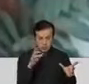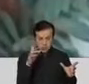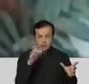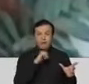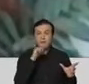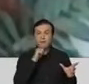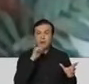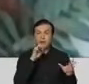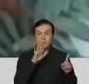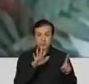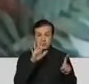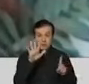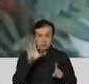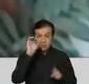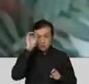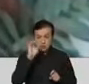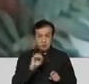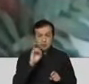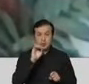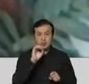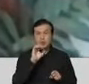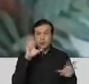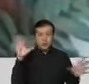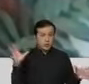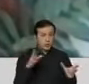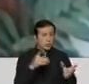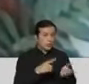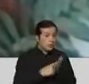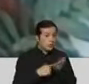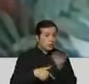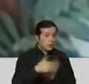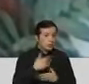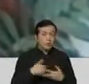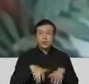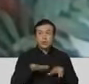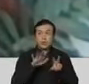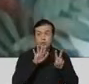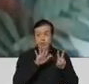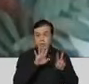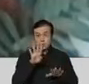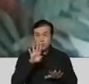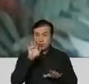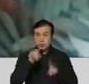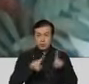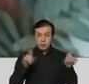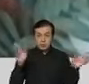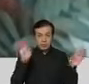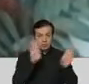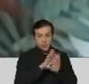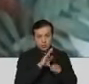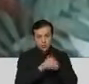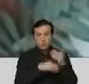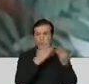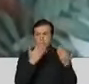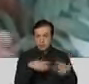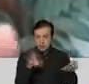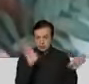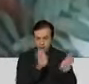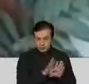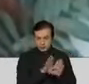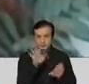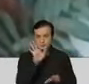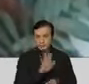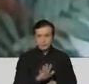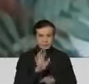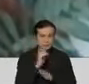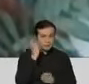Tenemos que llegar al 66% en 9 de 10 operaciones y al 74% en una de ellas y se cierre el proceso. Pero ya era momento de que los